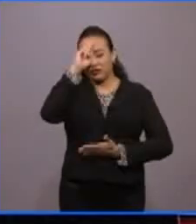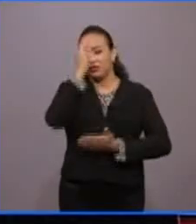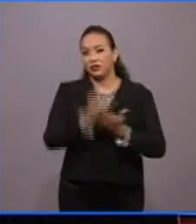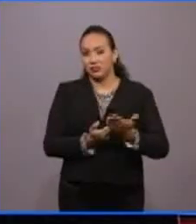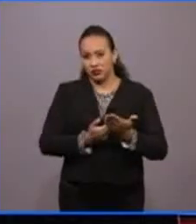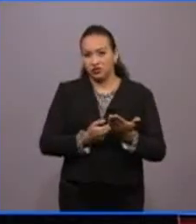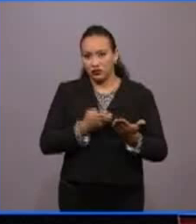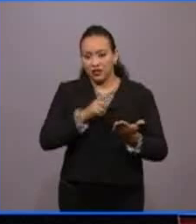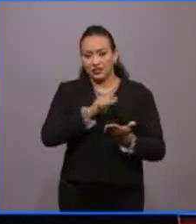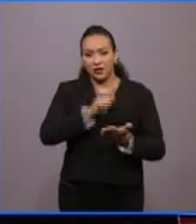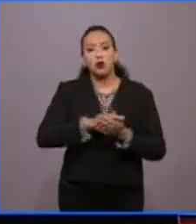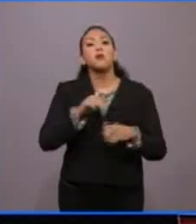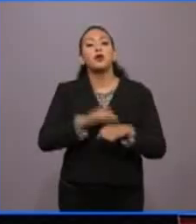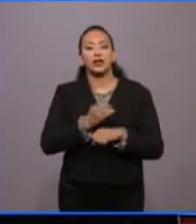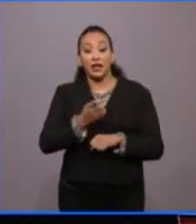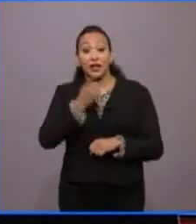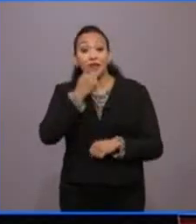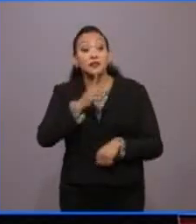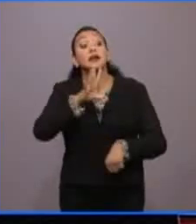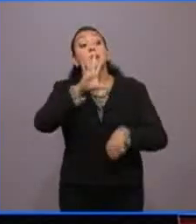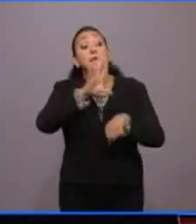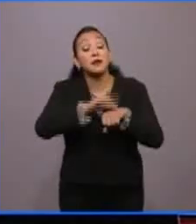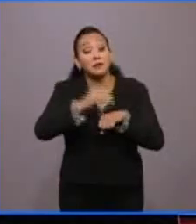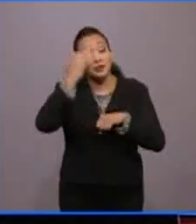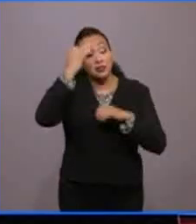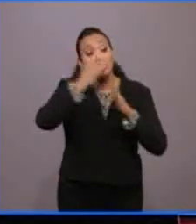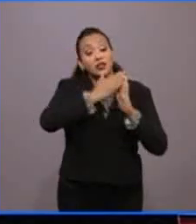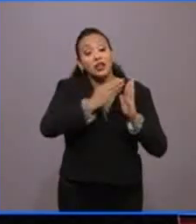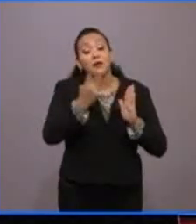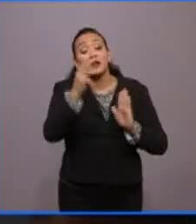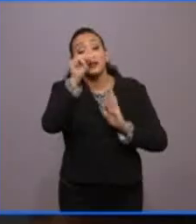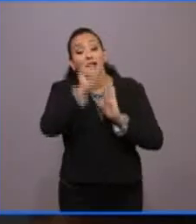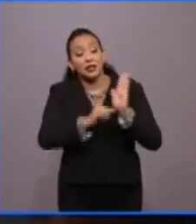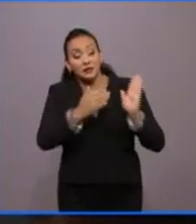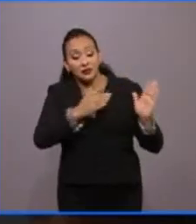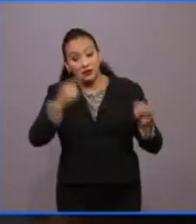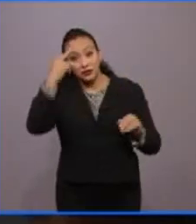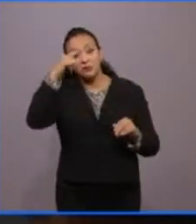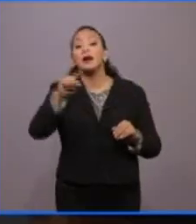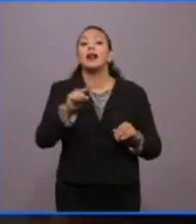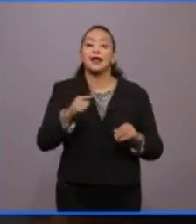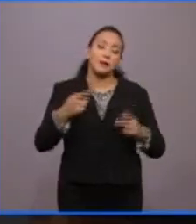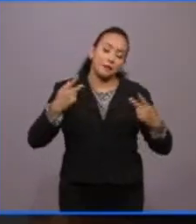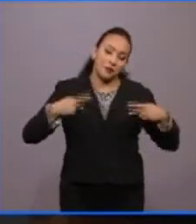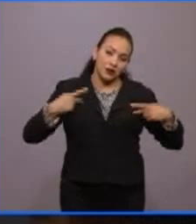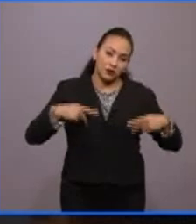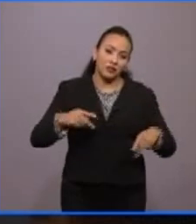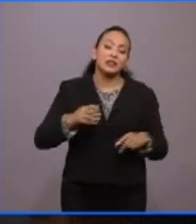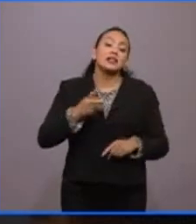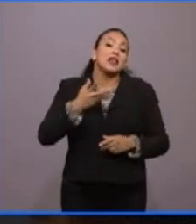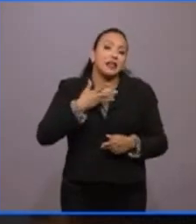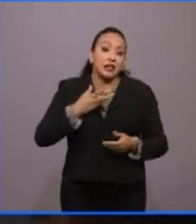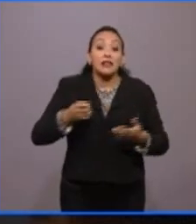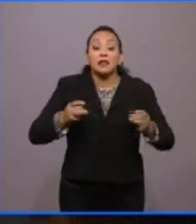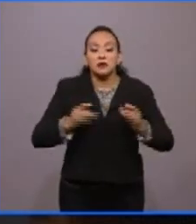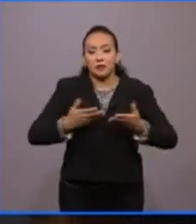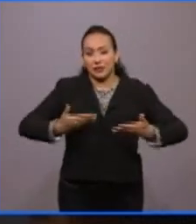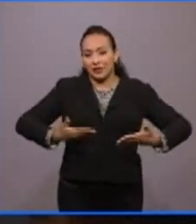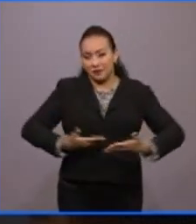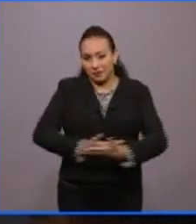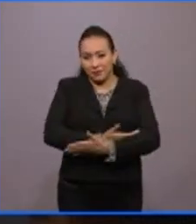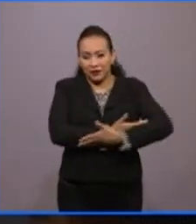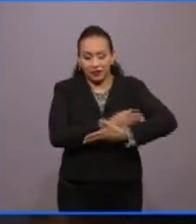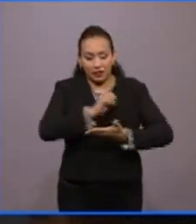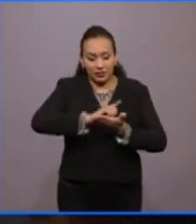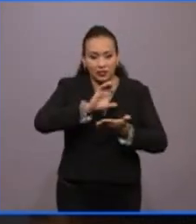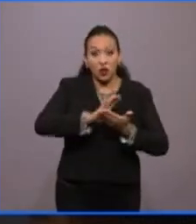que esa ley. Establecer una prórroga a esa licencia de 3 meses a personas gestantes en caso de una discapacidad o el requerimiento